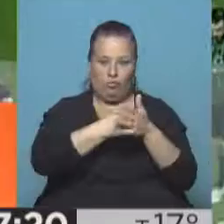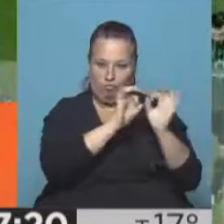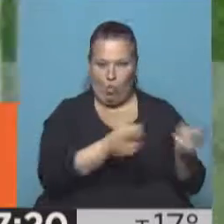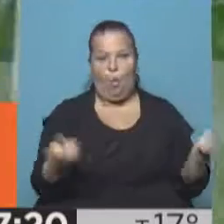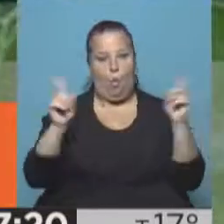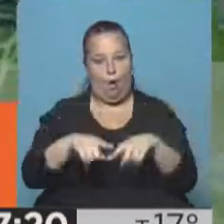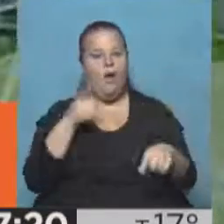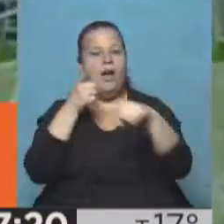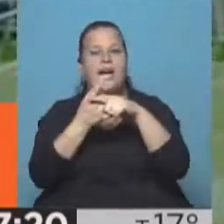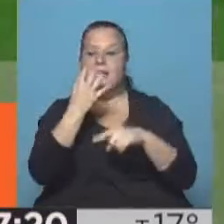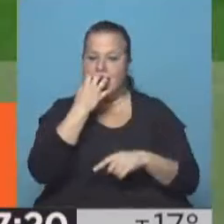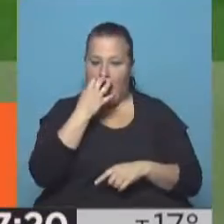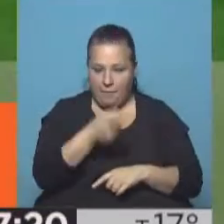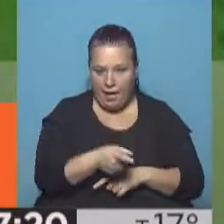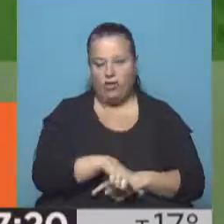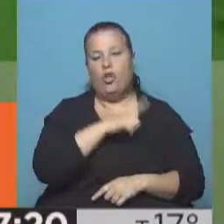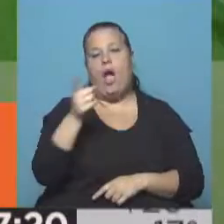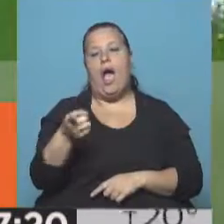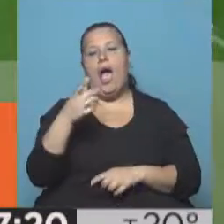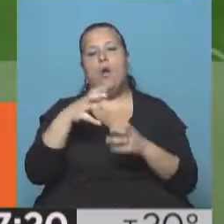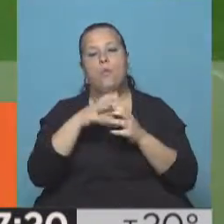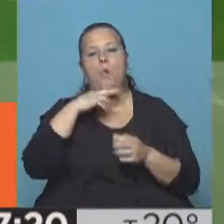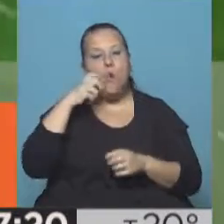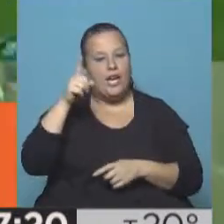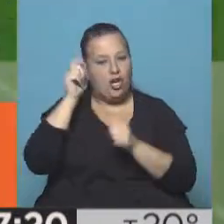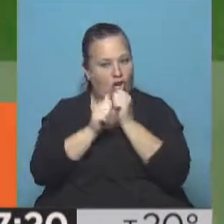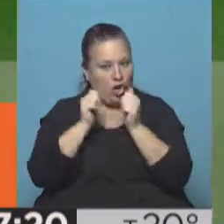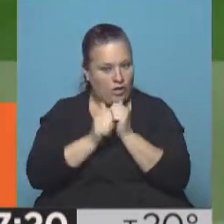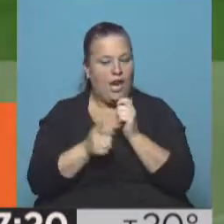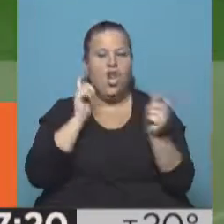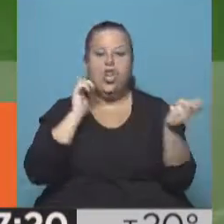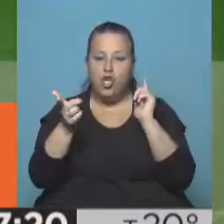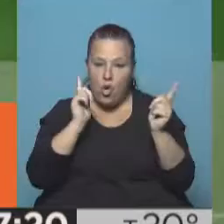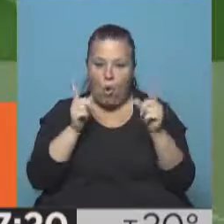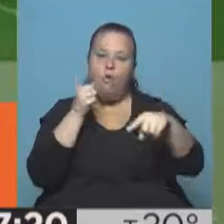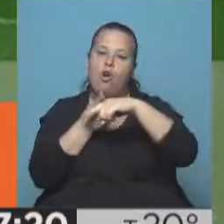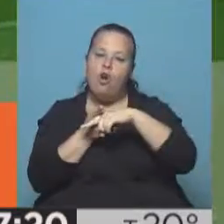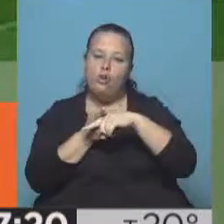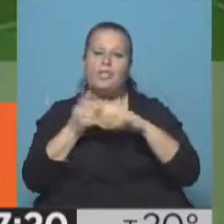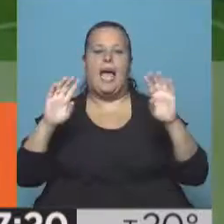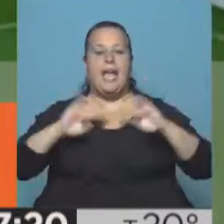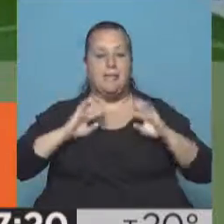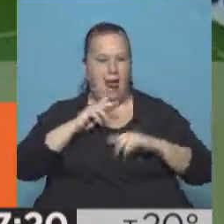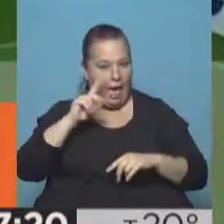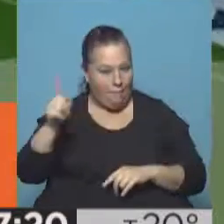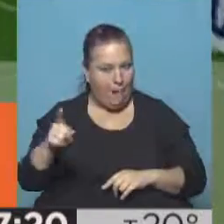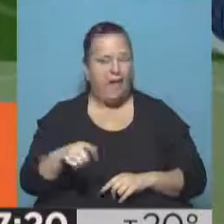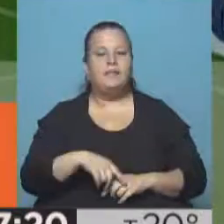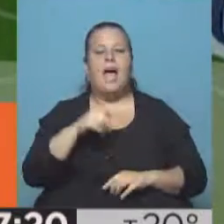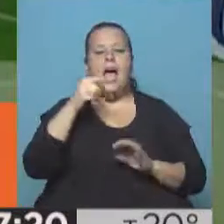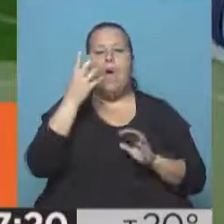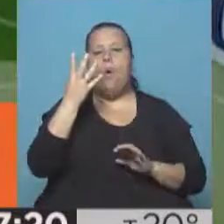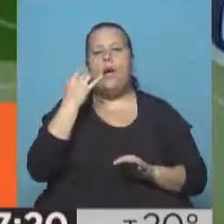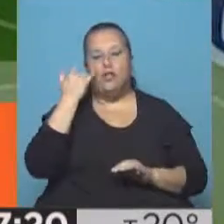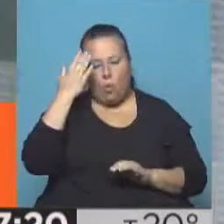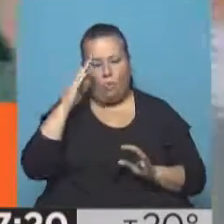suspensión, enfrentará a Sarmiento, al conjunto de Junín en Rosario. Newell's enfrenta a Gimnasia de La Plata desde las 16:15,